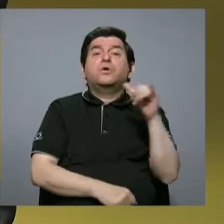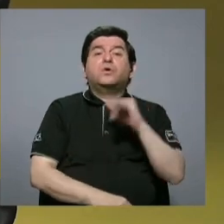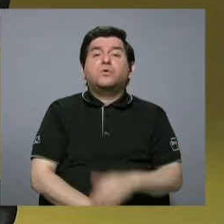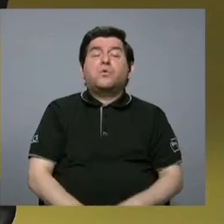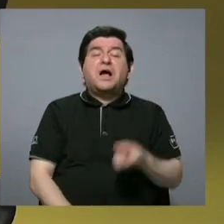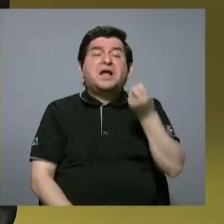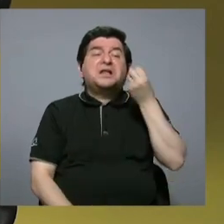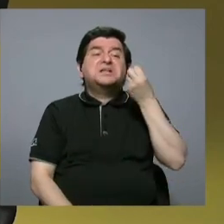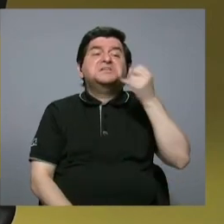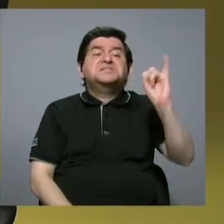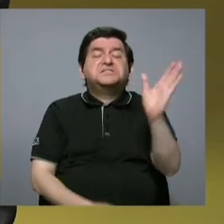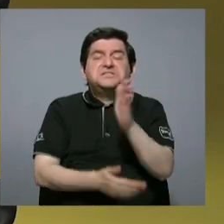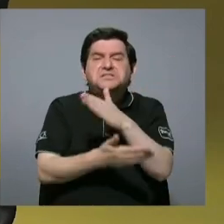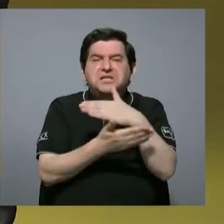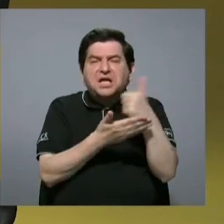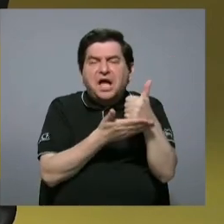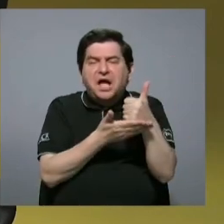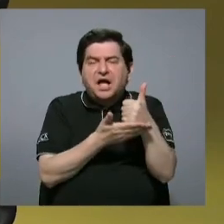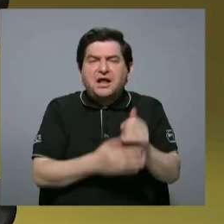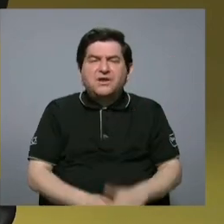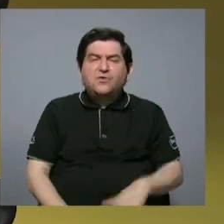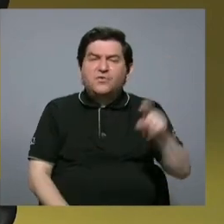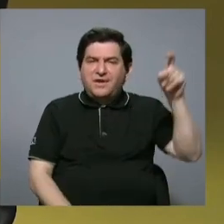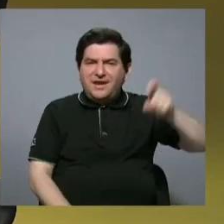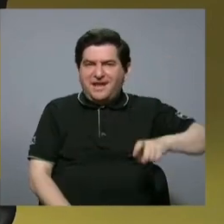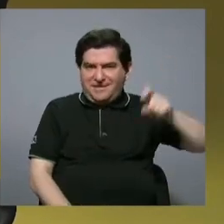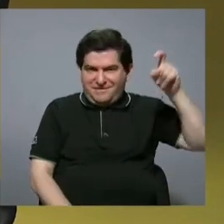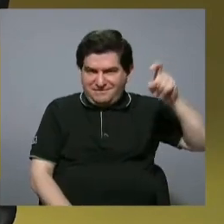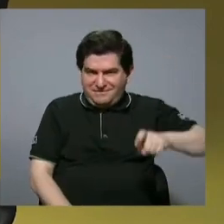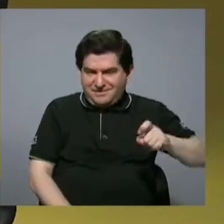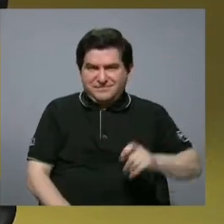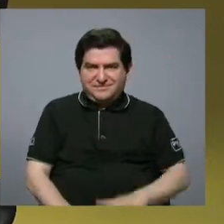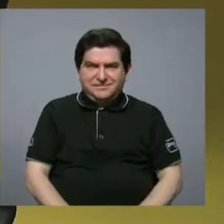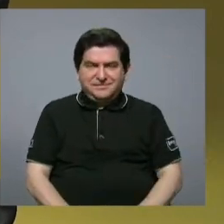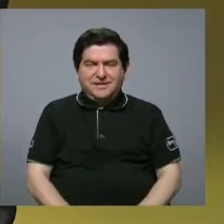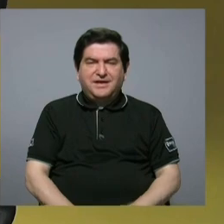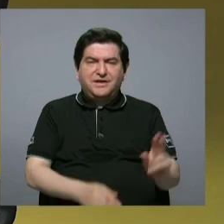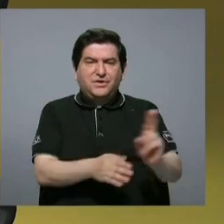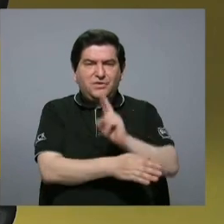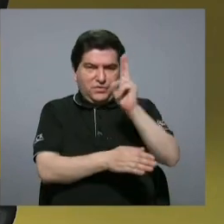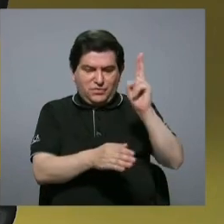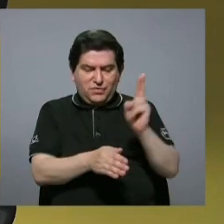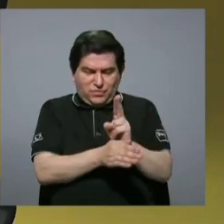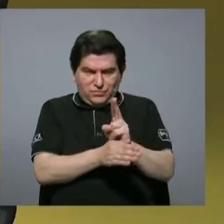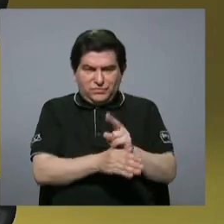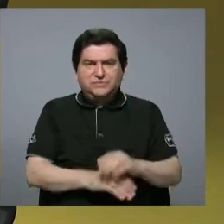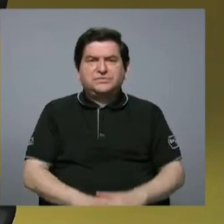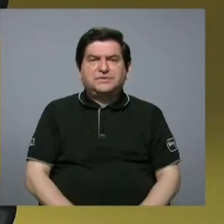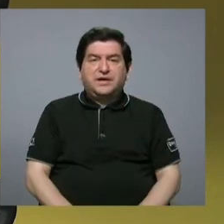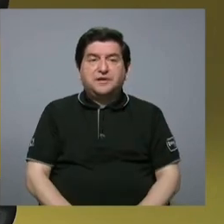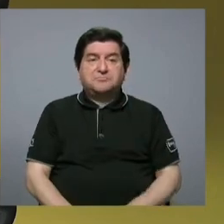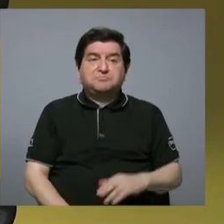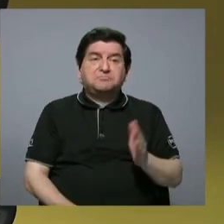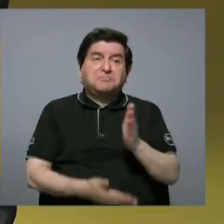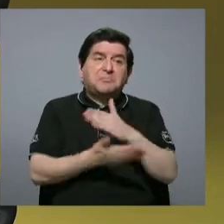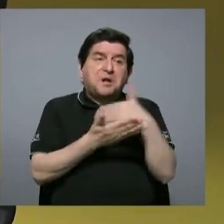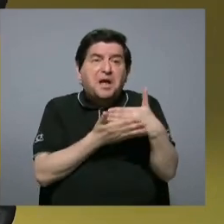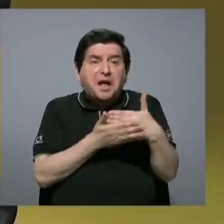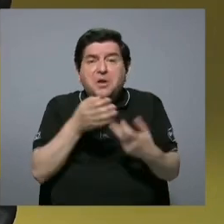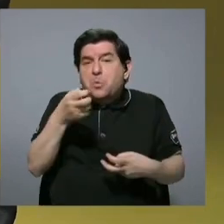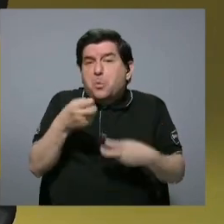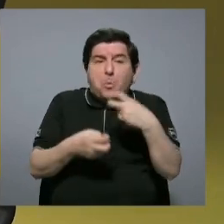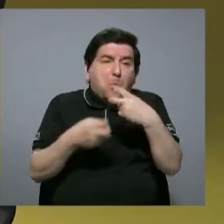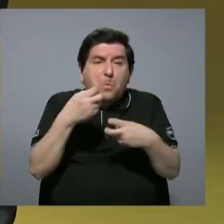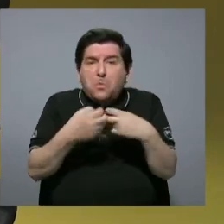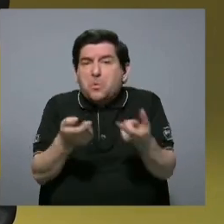si hay alguna, más o menos así, necesidad de utilizarlo por algún problema